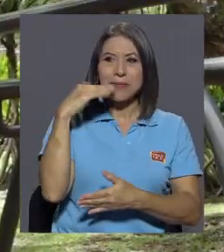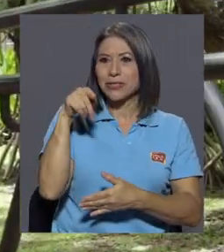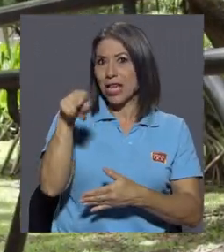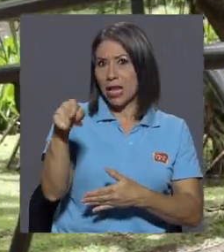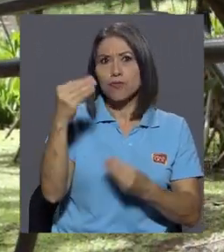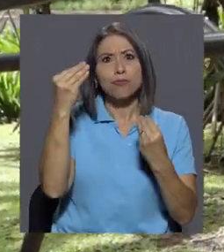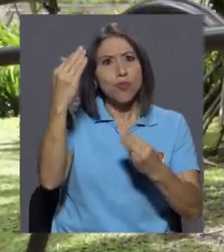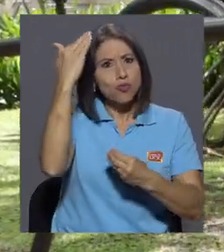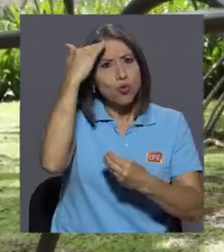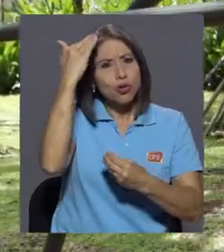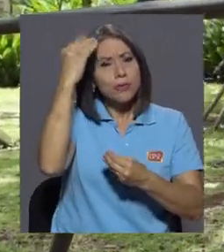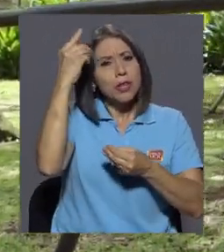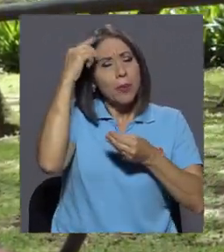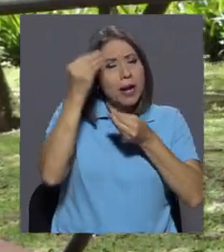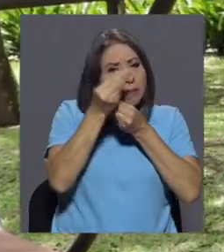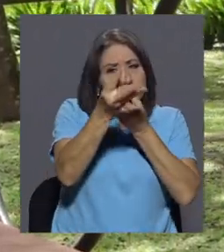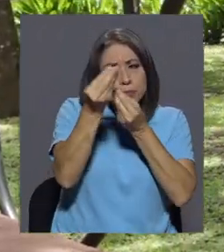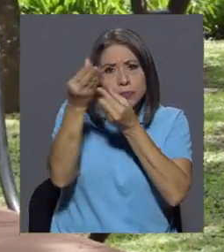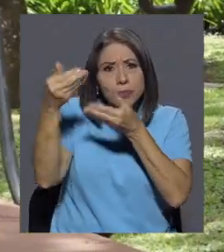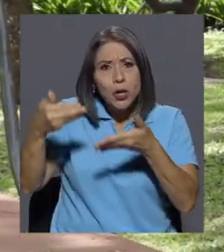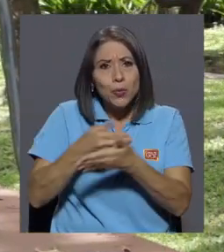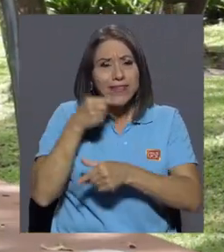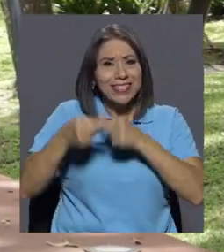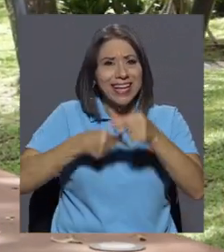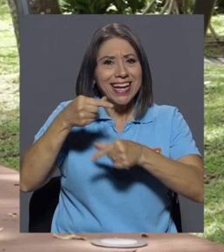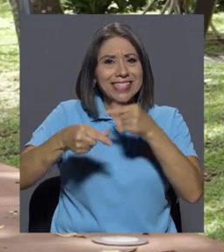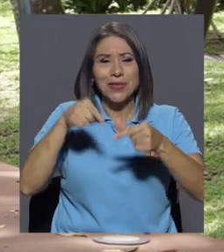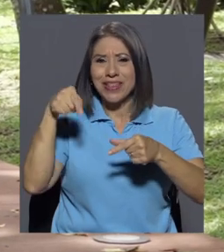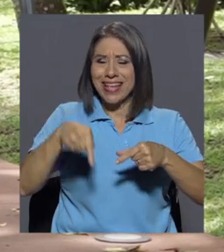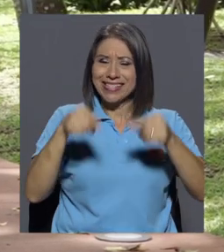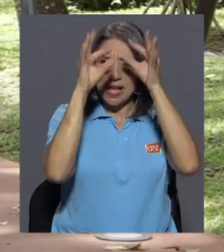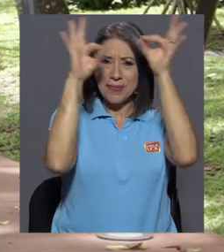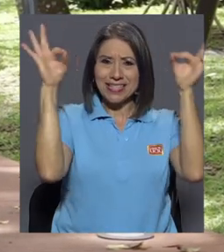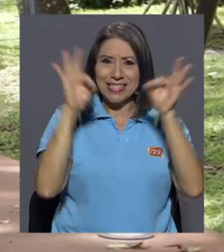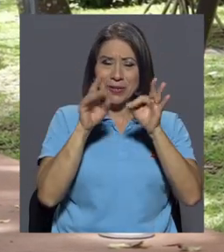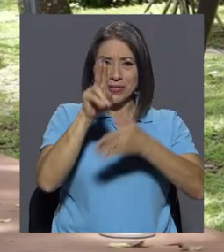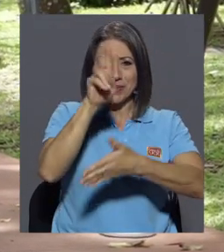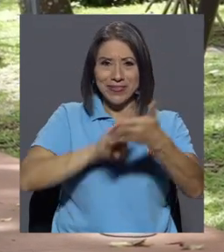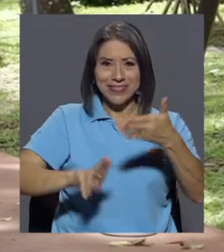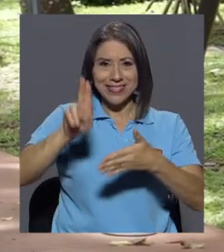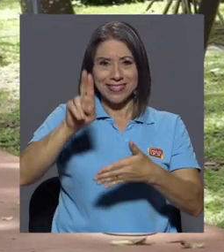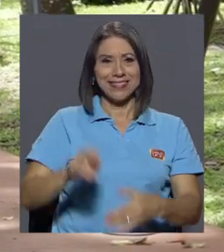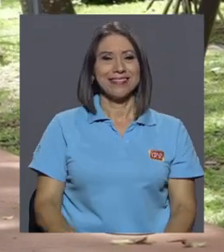que tendrá mucho conocimiento que aportar a las nuevas generaciones de esta prestigiosa universidad.